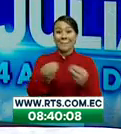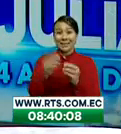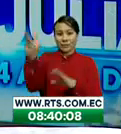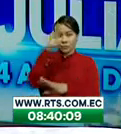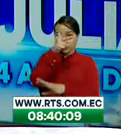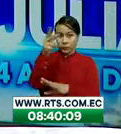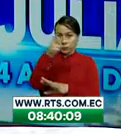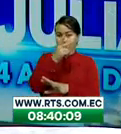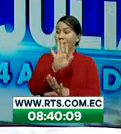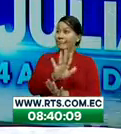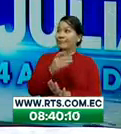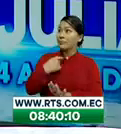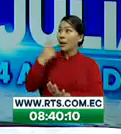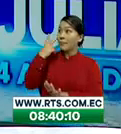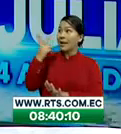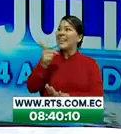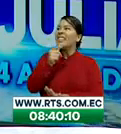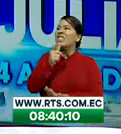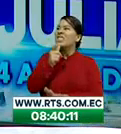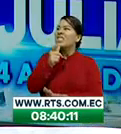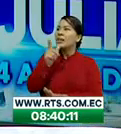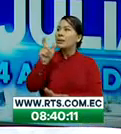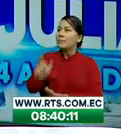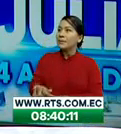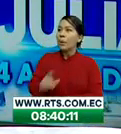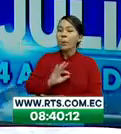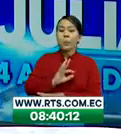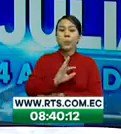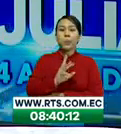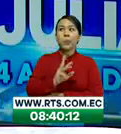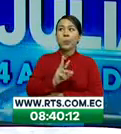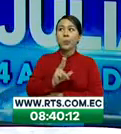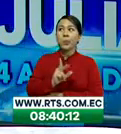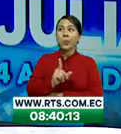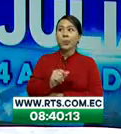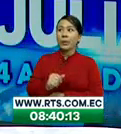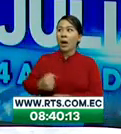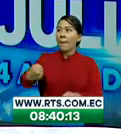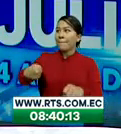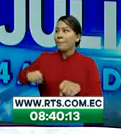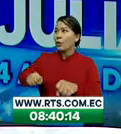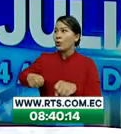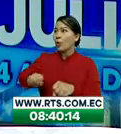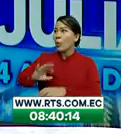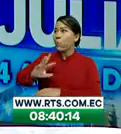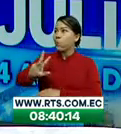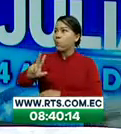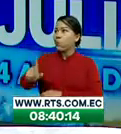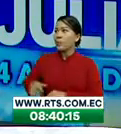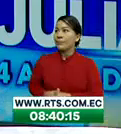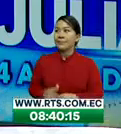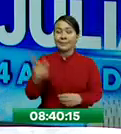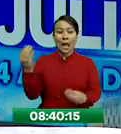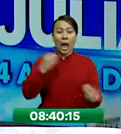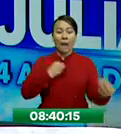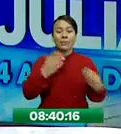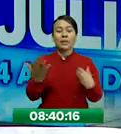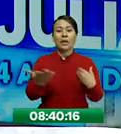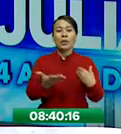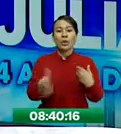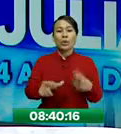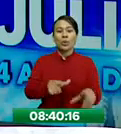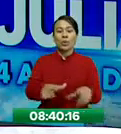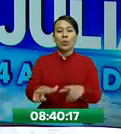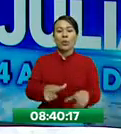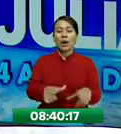captó el momento en que un delincuente roba una motocicleta. El hecho se registró en la ciudadela